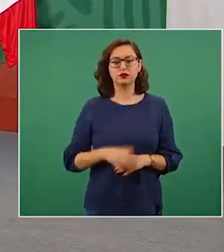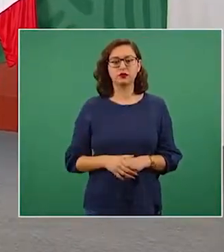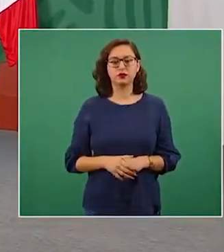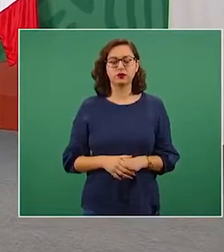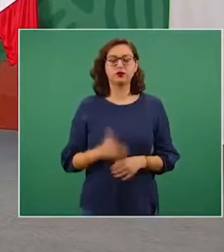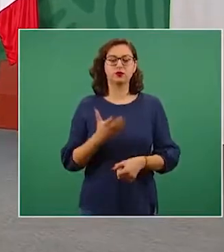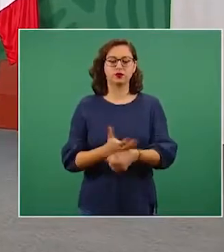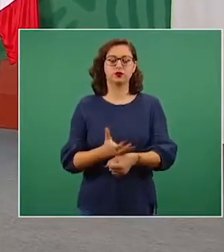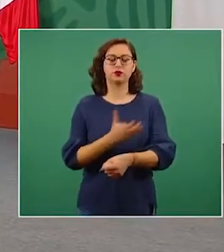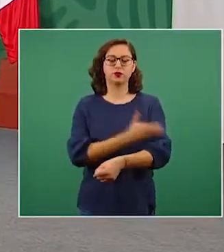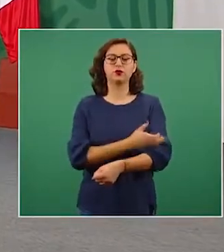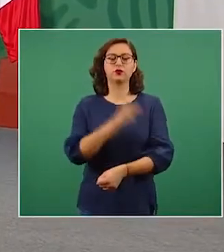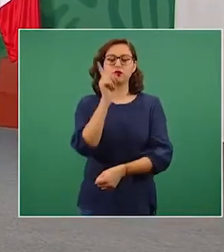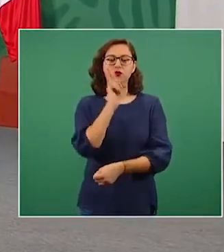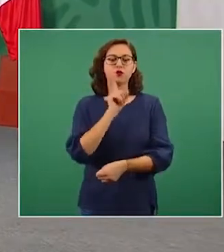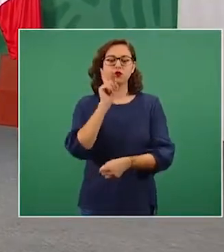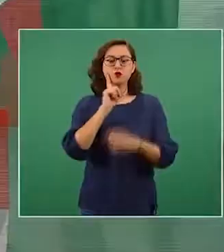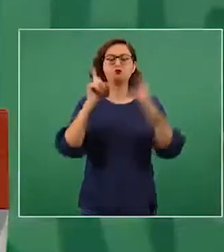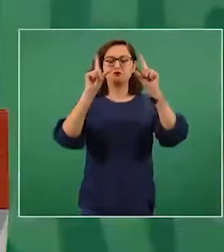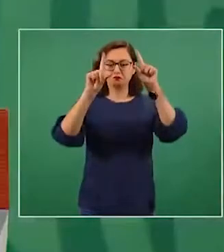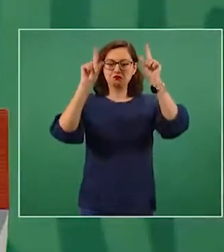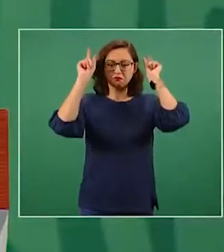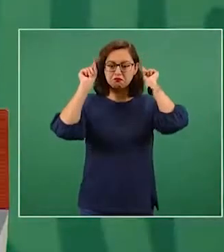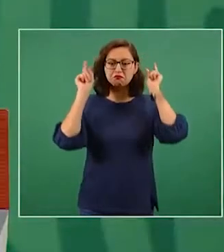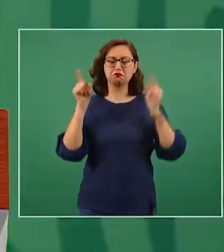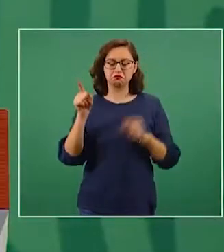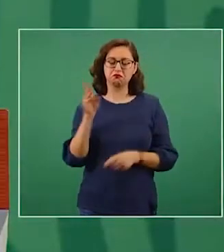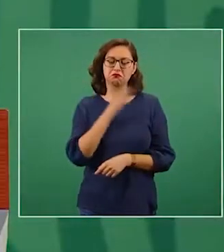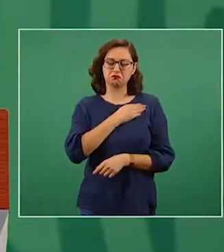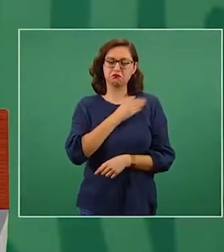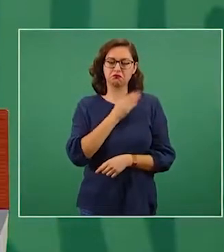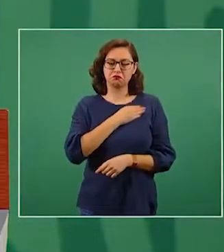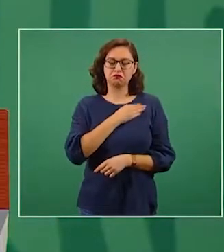enfermera, que son muy buenas.